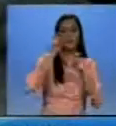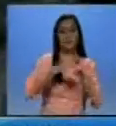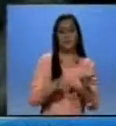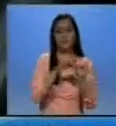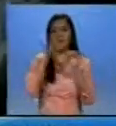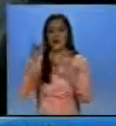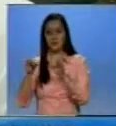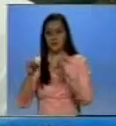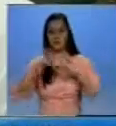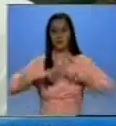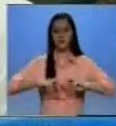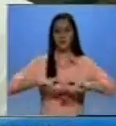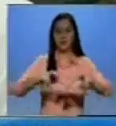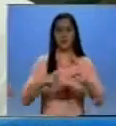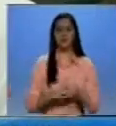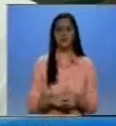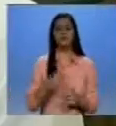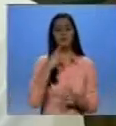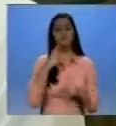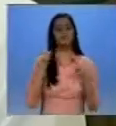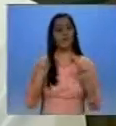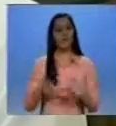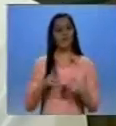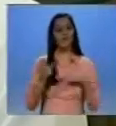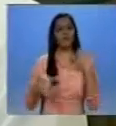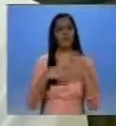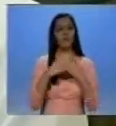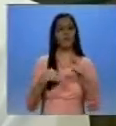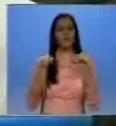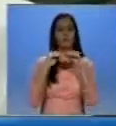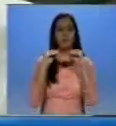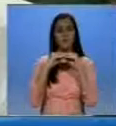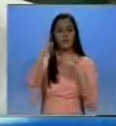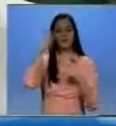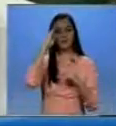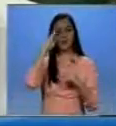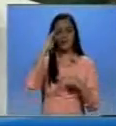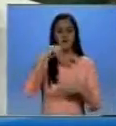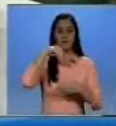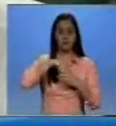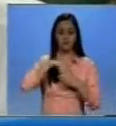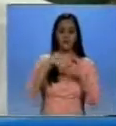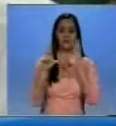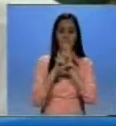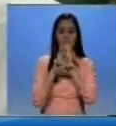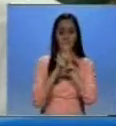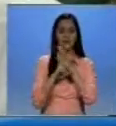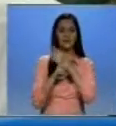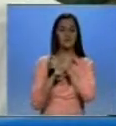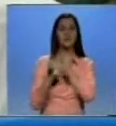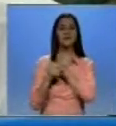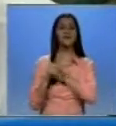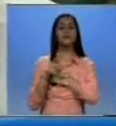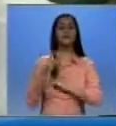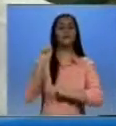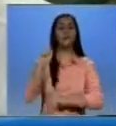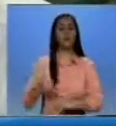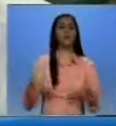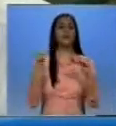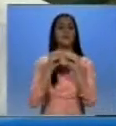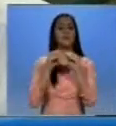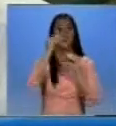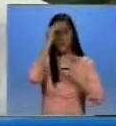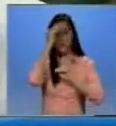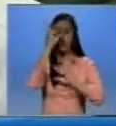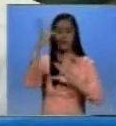ser investigados. Valdría la pena refrescar el conocimiento de ese instrumento legal y hacer un pequeño informe para